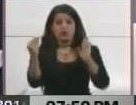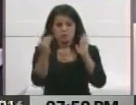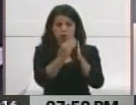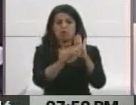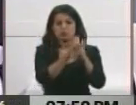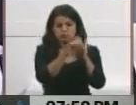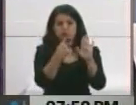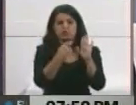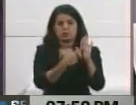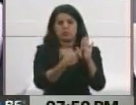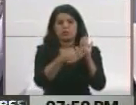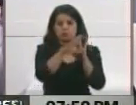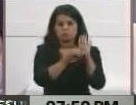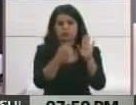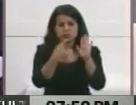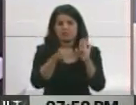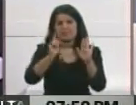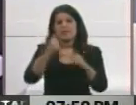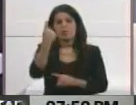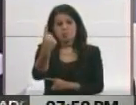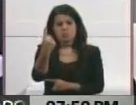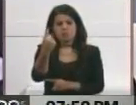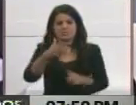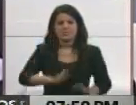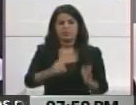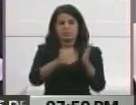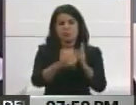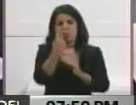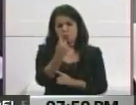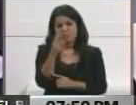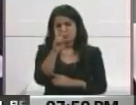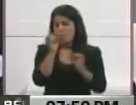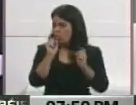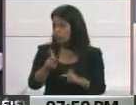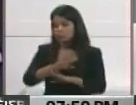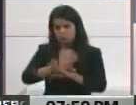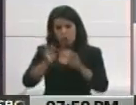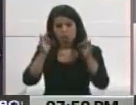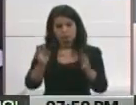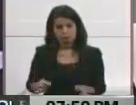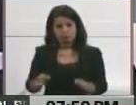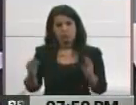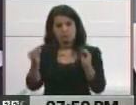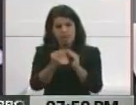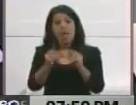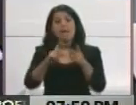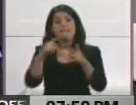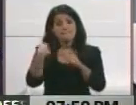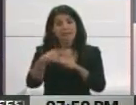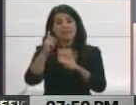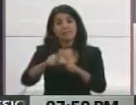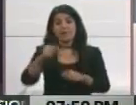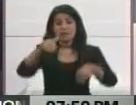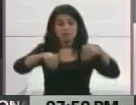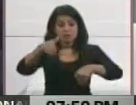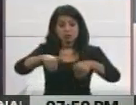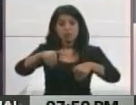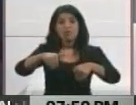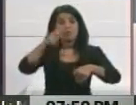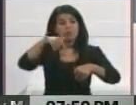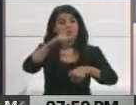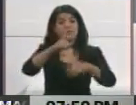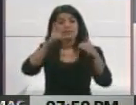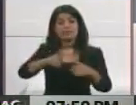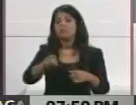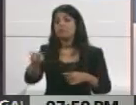Constitución y también de conformidad a la democracia porque fue electo por el pueblo bueno está desarrollando